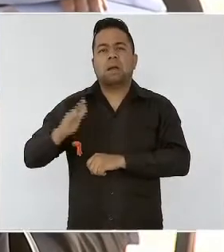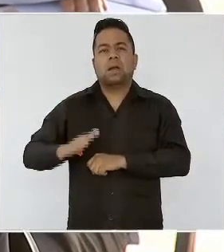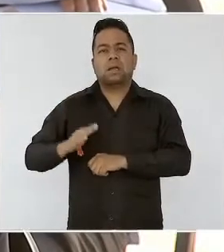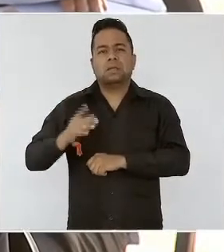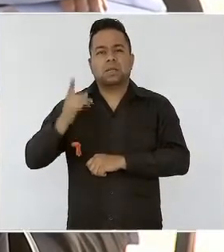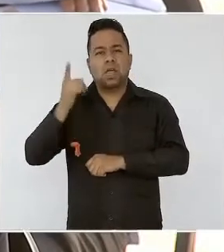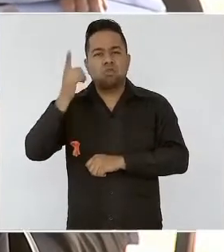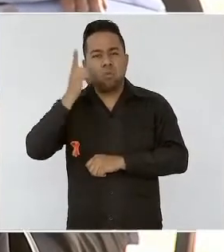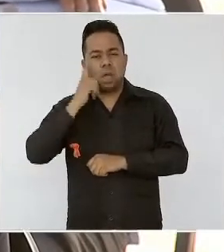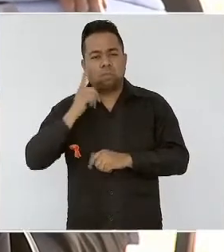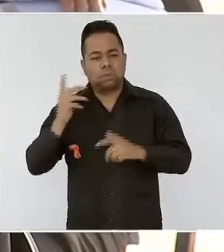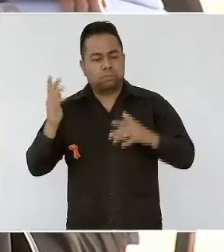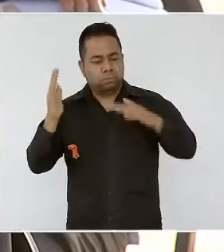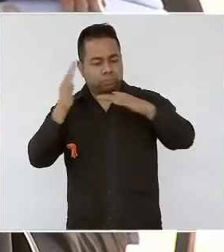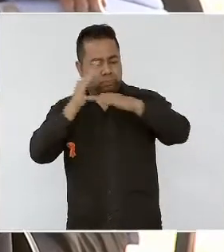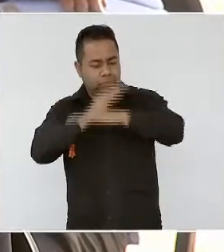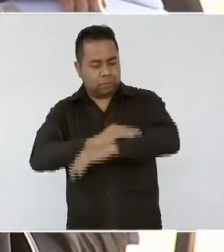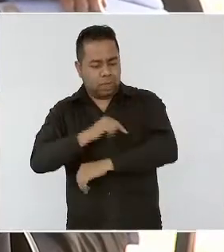un cementerio,